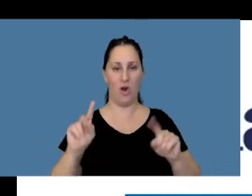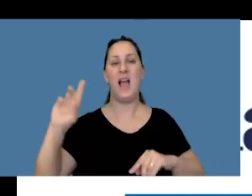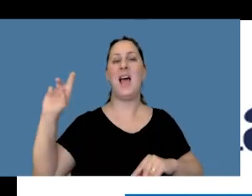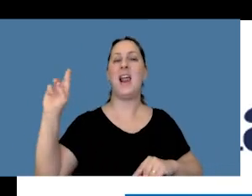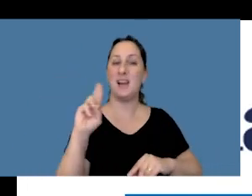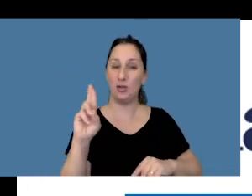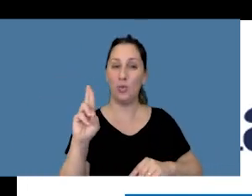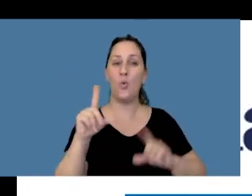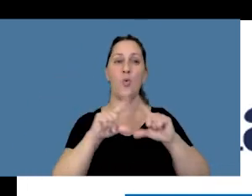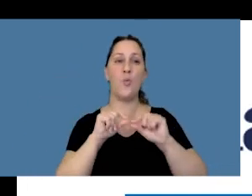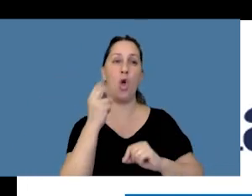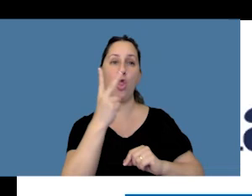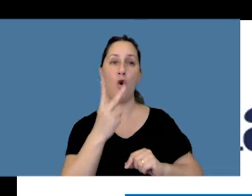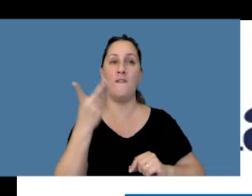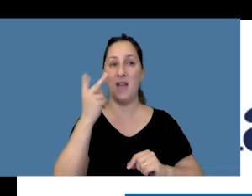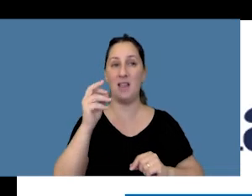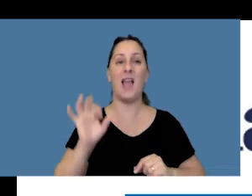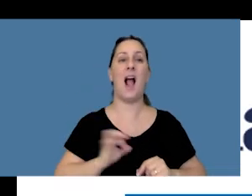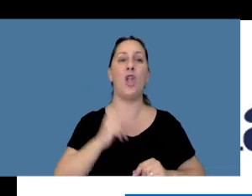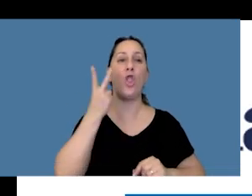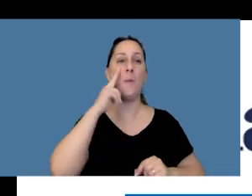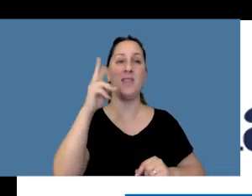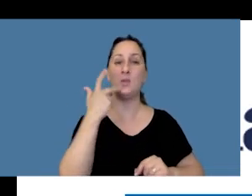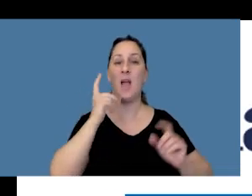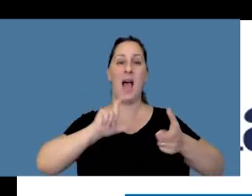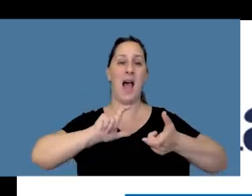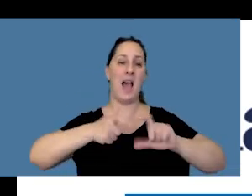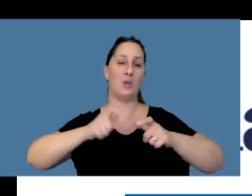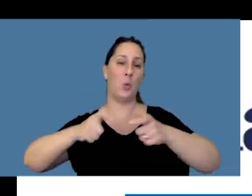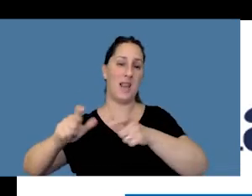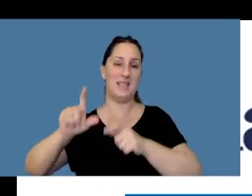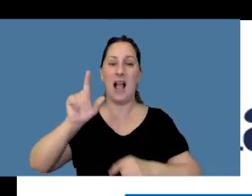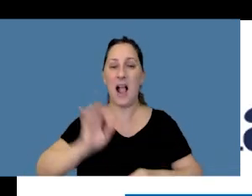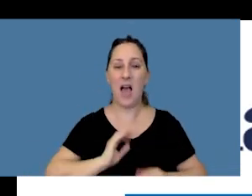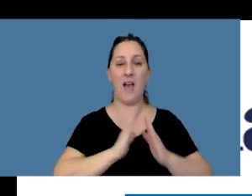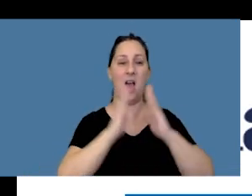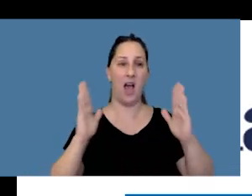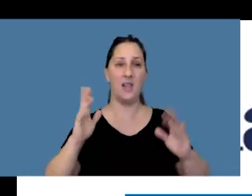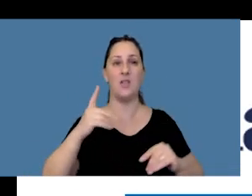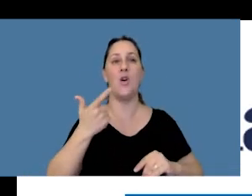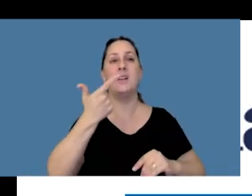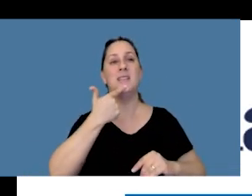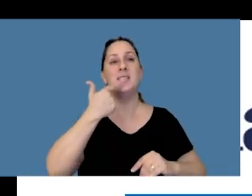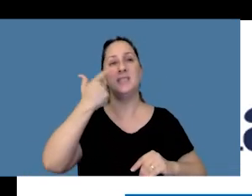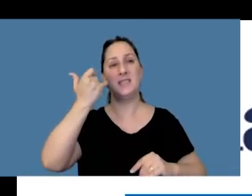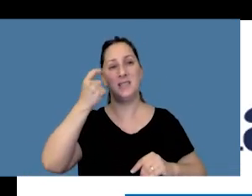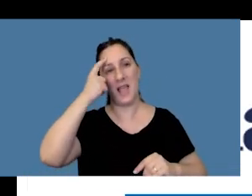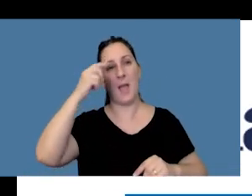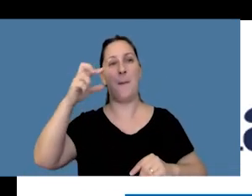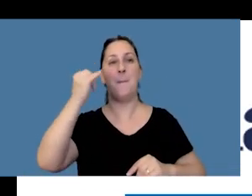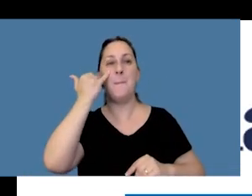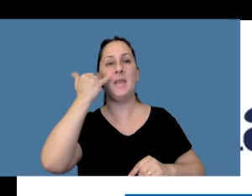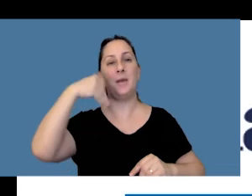resolución número 220 del año 19, que se actualiza anualmente de la CEPIME, de la Secretaría de Pequeña y Mediana